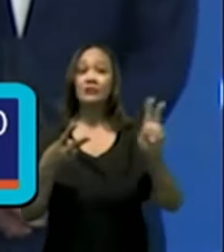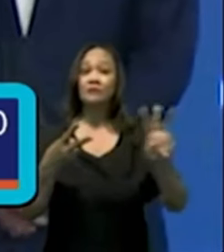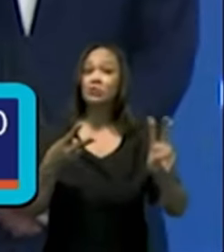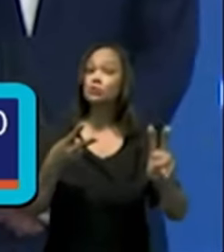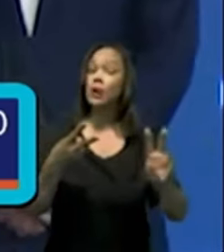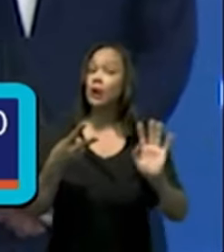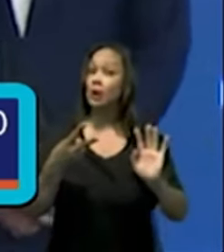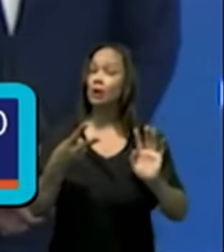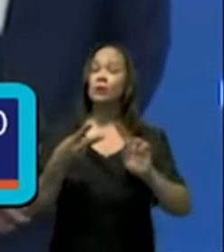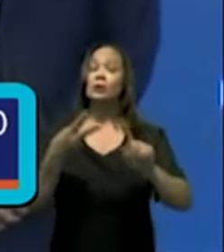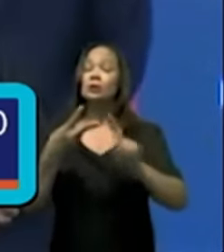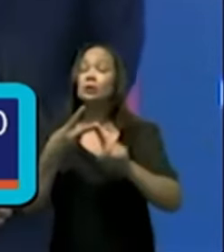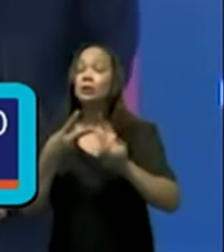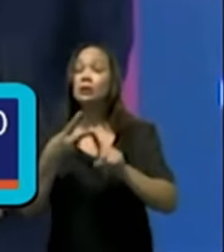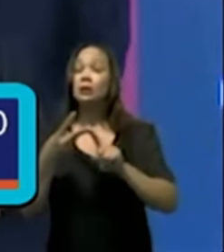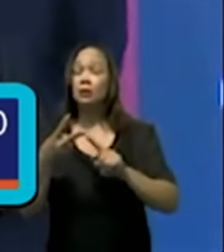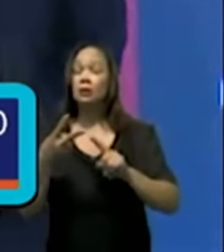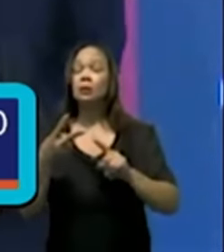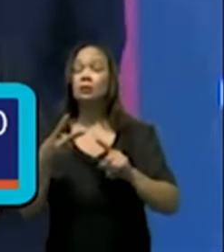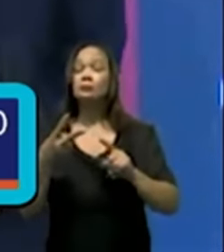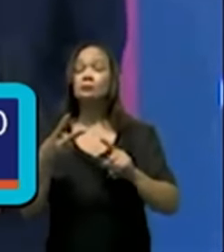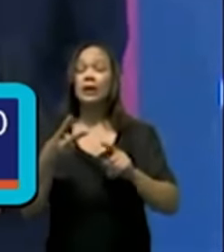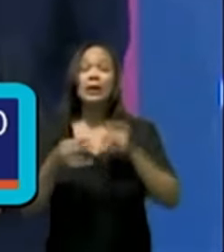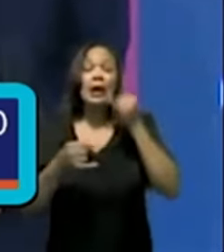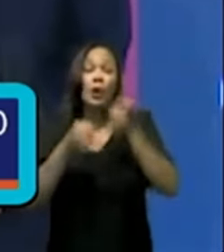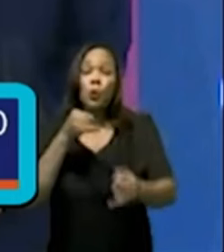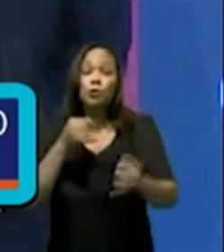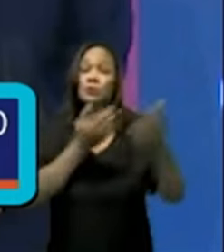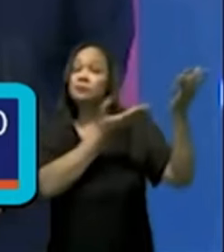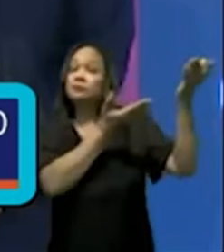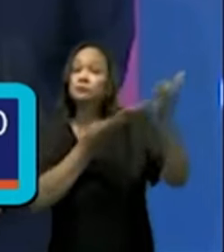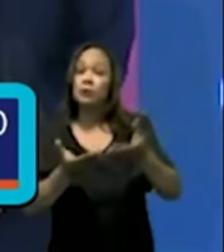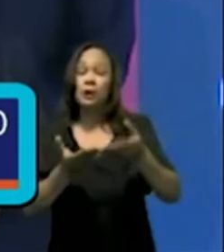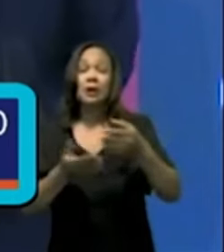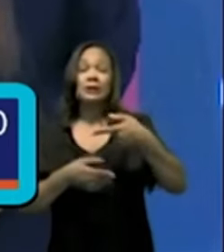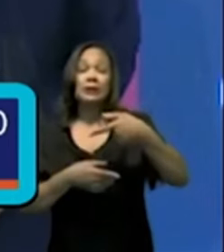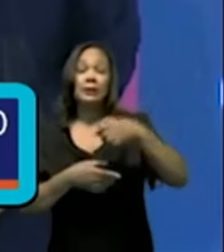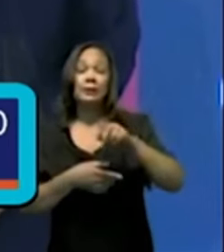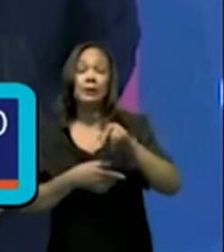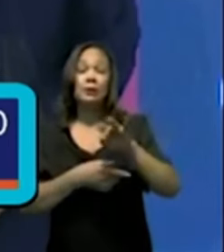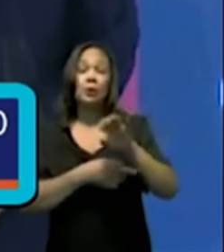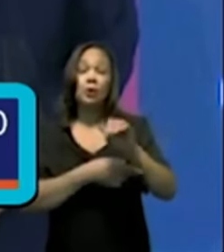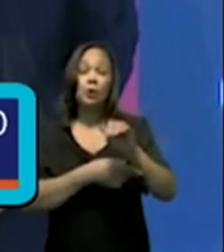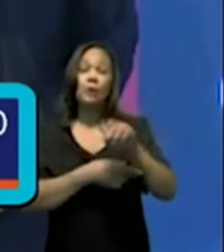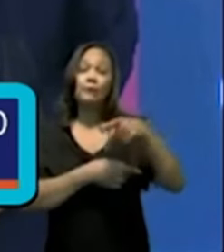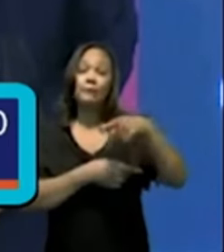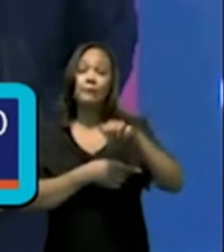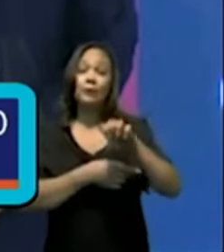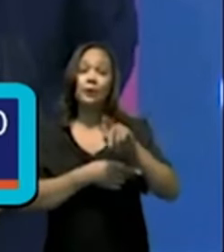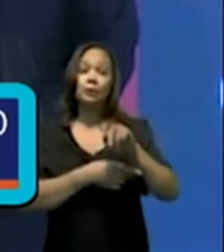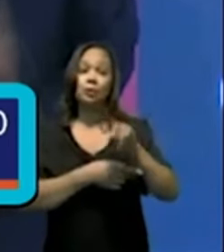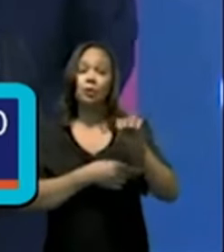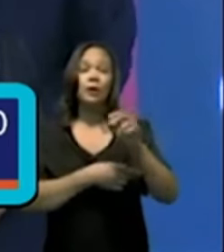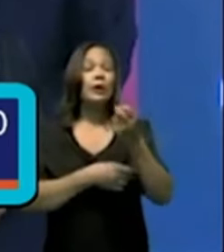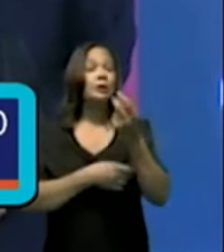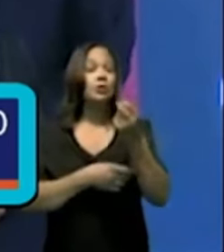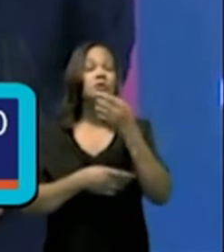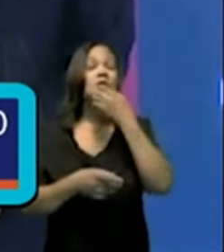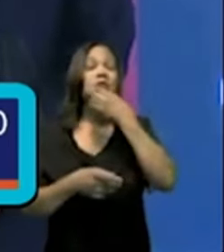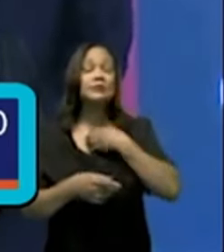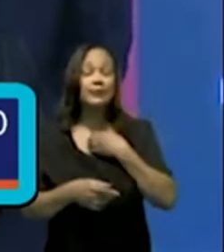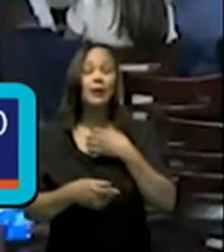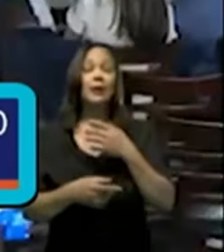Venezuela. Número dos, la última importación de crudo, de petróleo, se hizo el 12